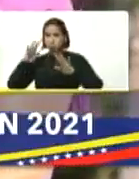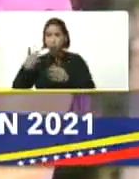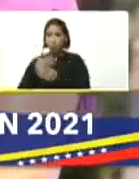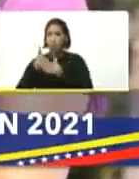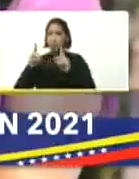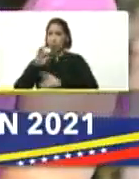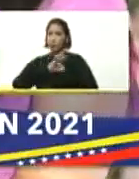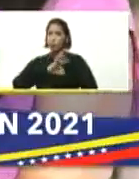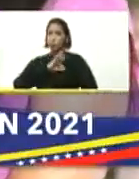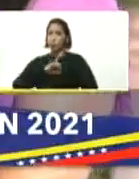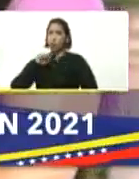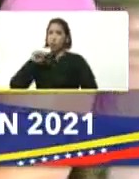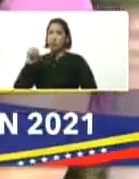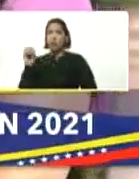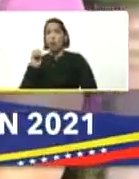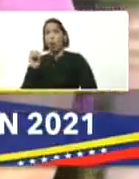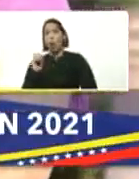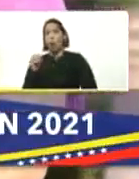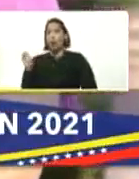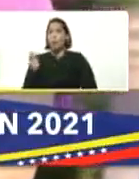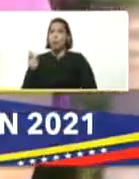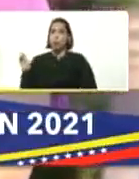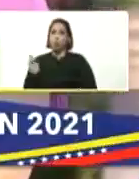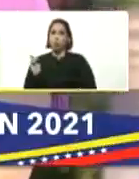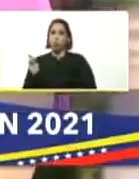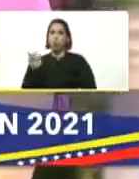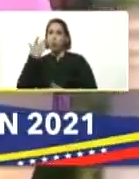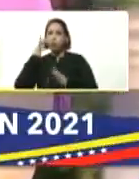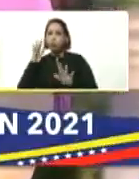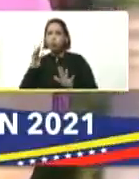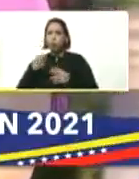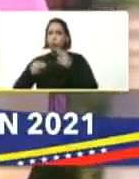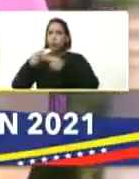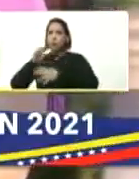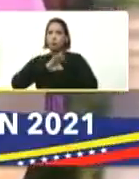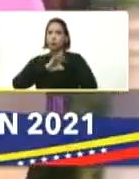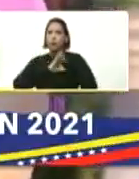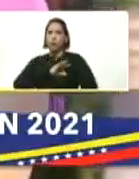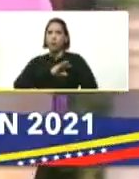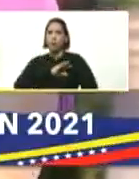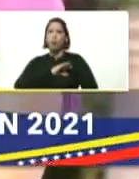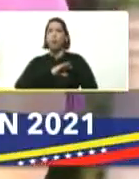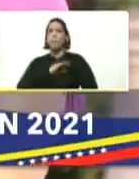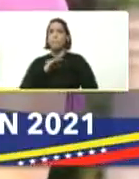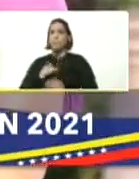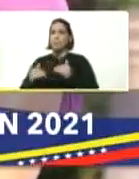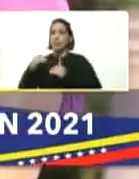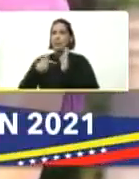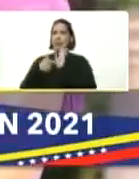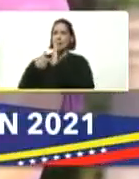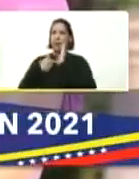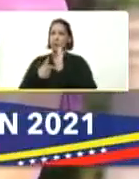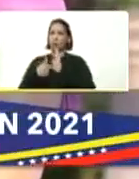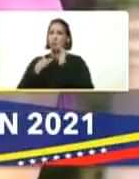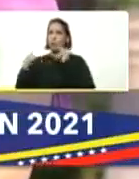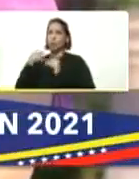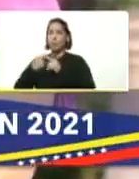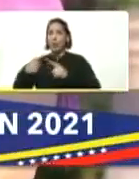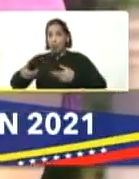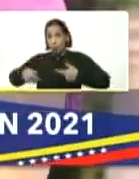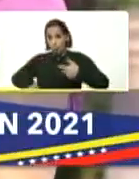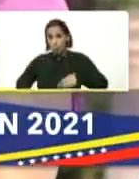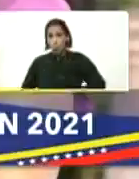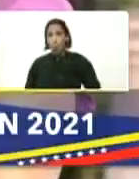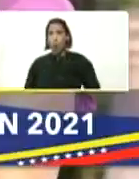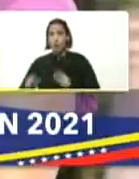democracia socialista o que buscan construir el socialismo, presentándose como superior, pero que en realidad cuando el capitalismo, que de eso se trata,